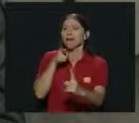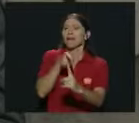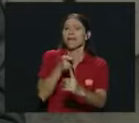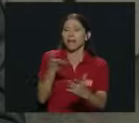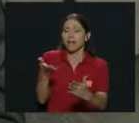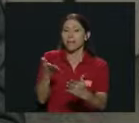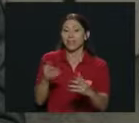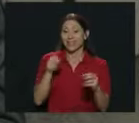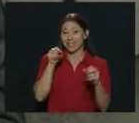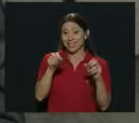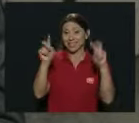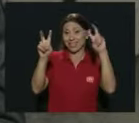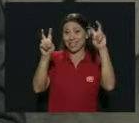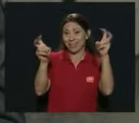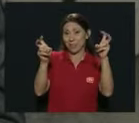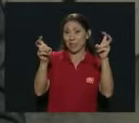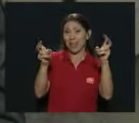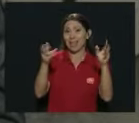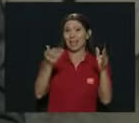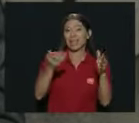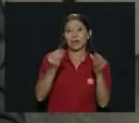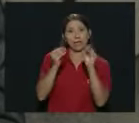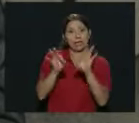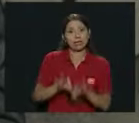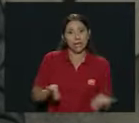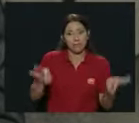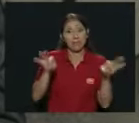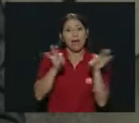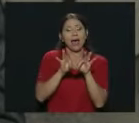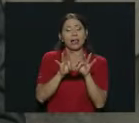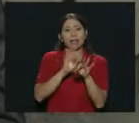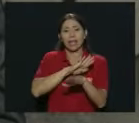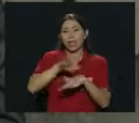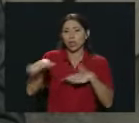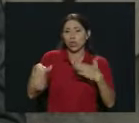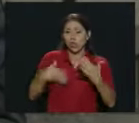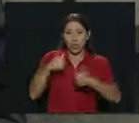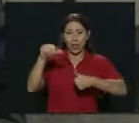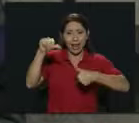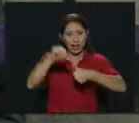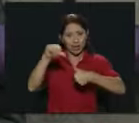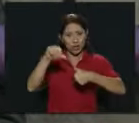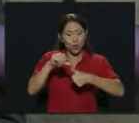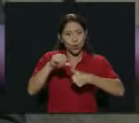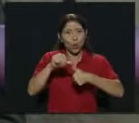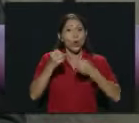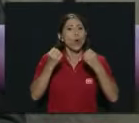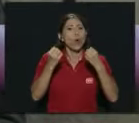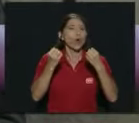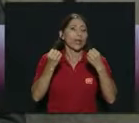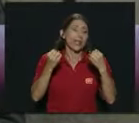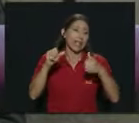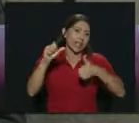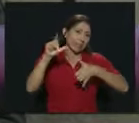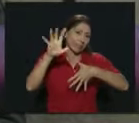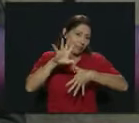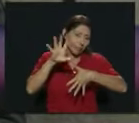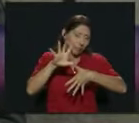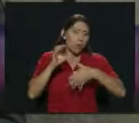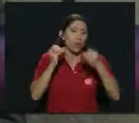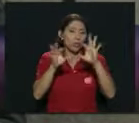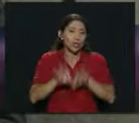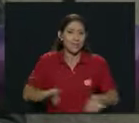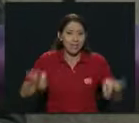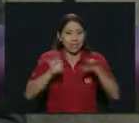fue posicionar un tema que estaba siendo muy relevante a nivel de toda la región, muy relevante en Estados Unidos, muy relevante en